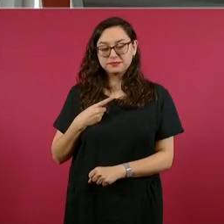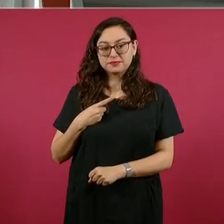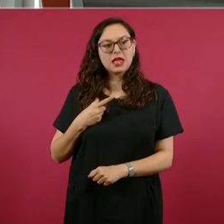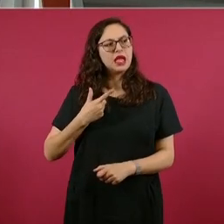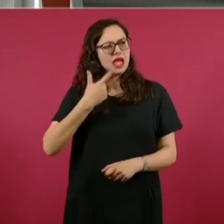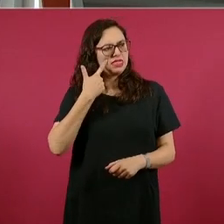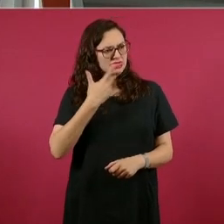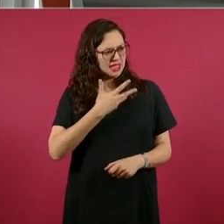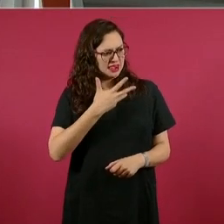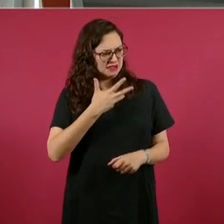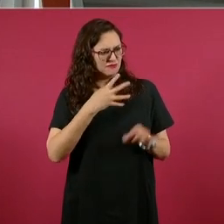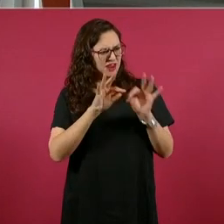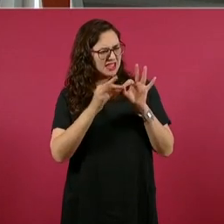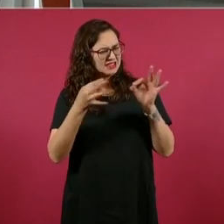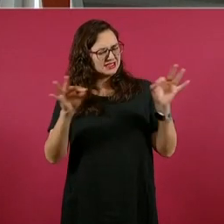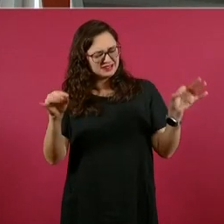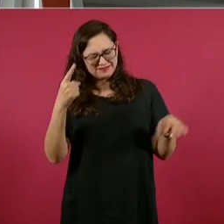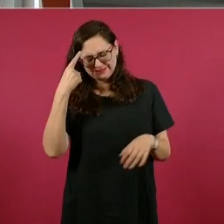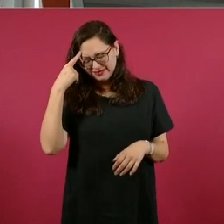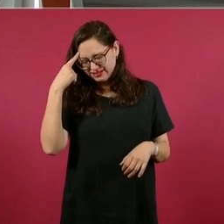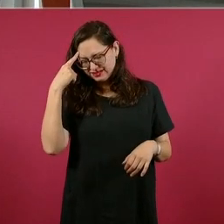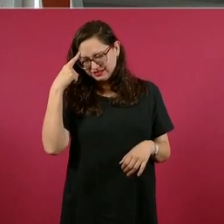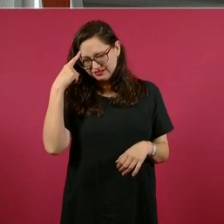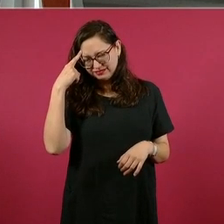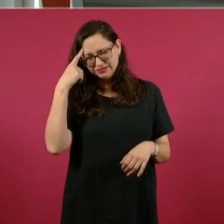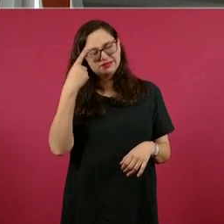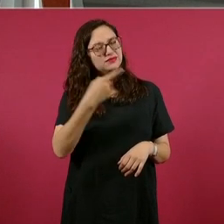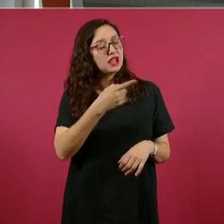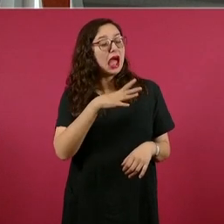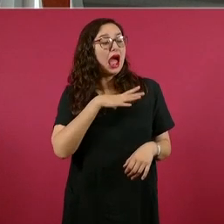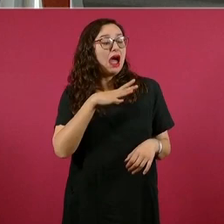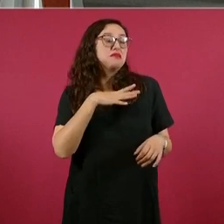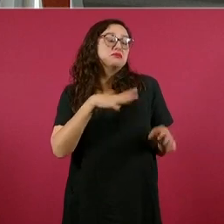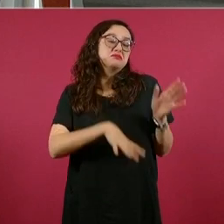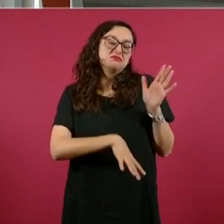A ver si está. Si